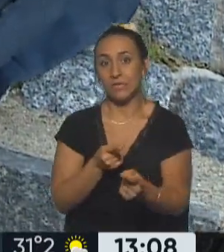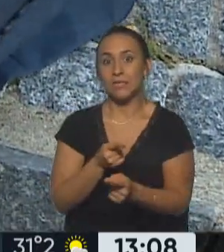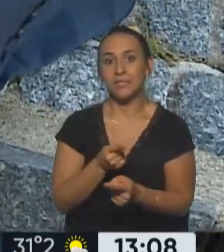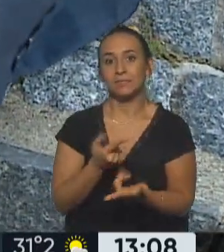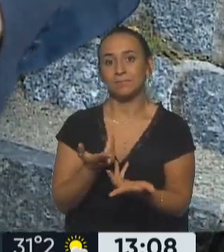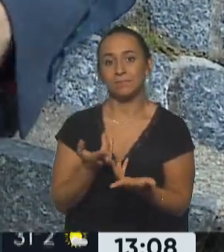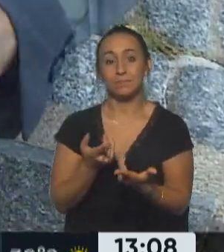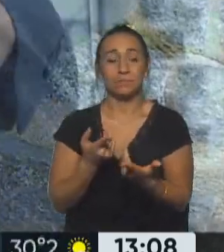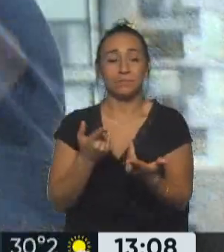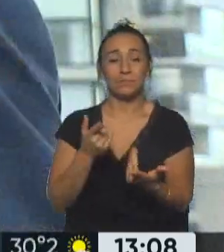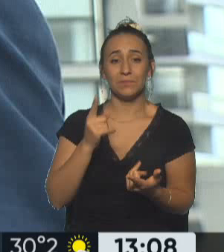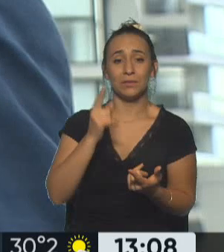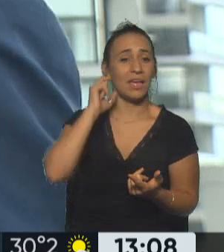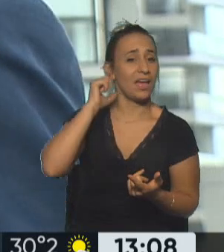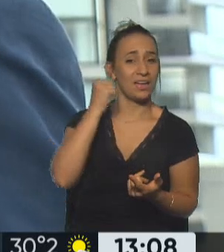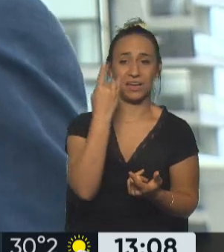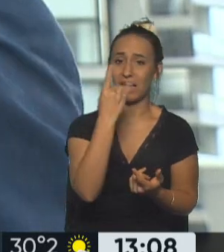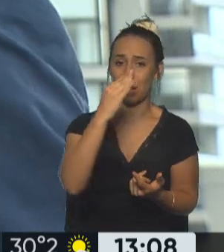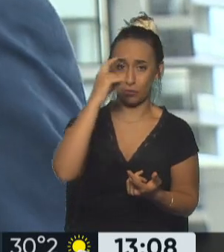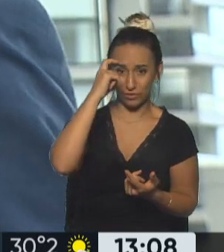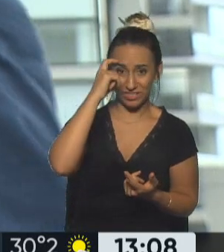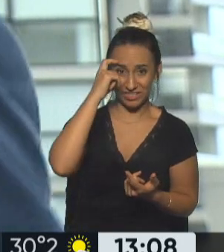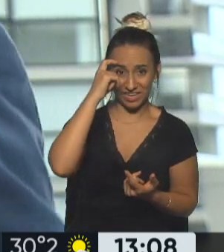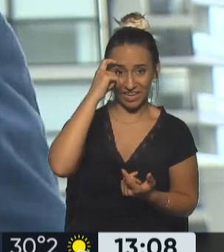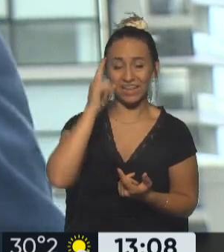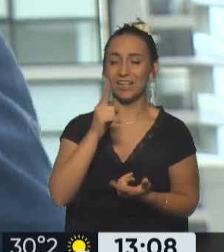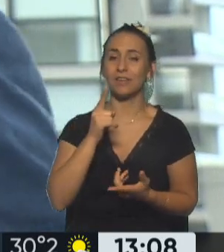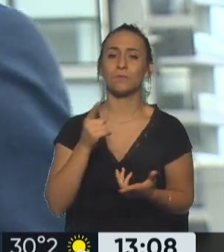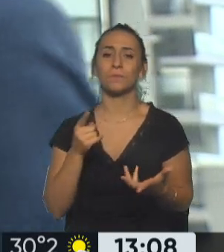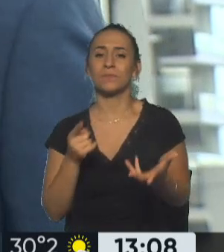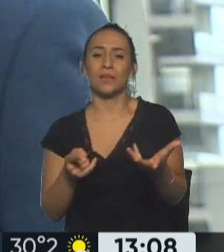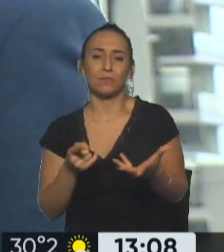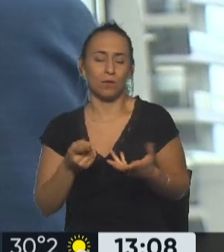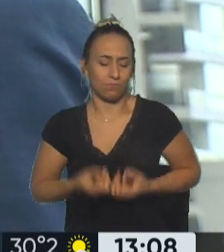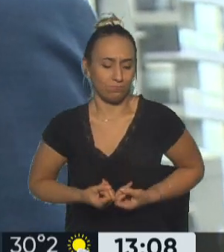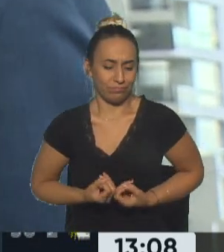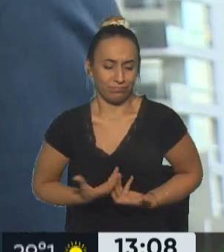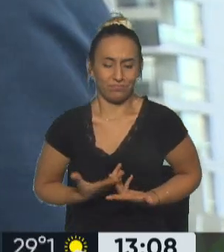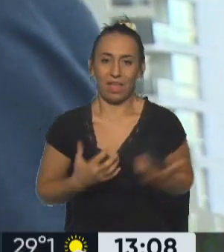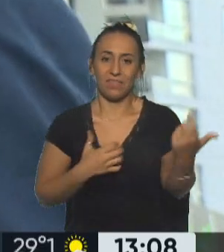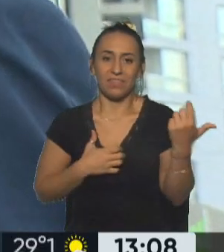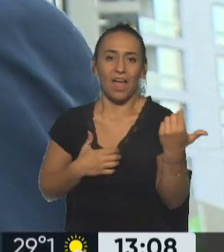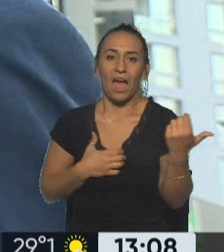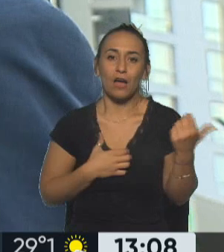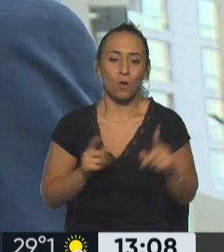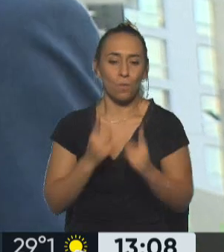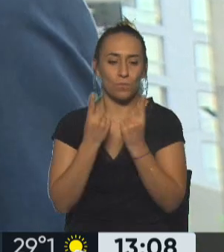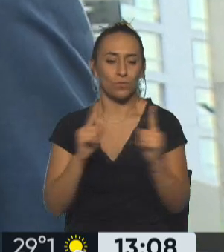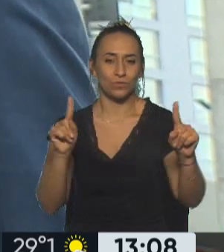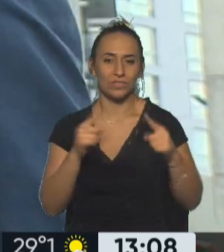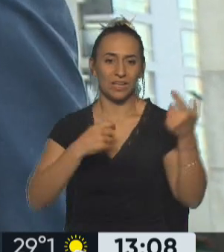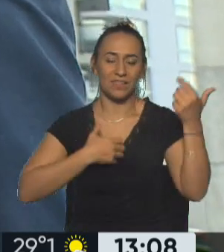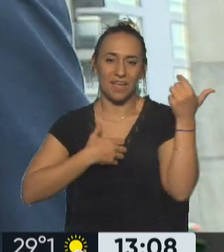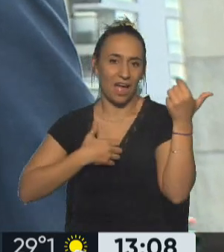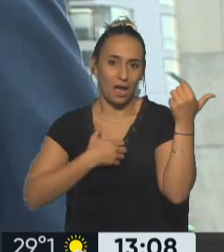intención del Gauche es volver a despertar esa tanguedá que tenemos como pueblo, que está un poco como invisibilizada por momentos,